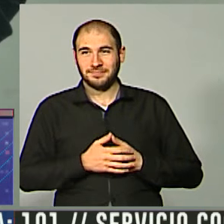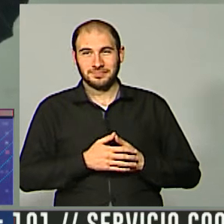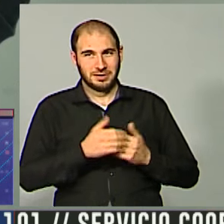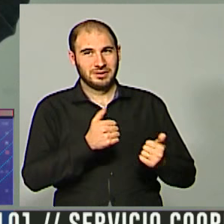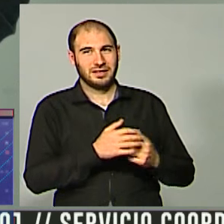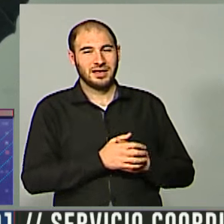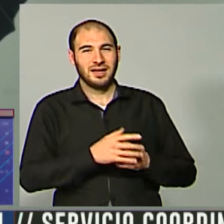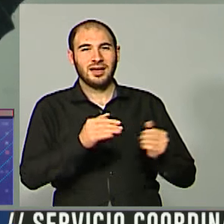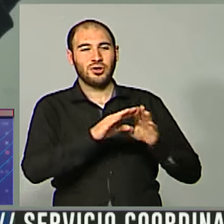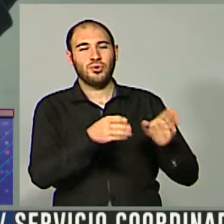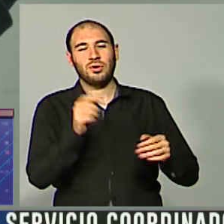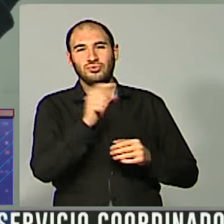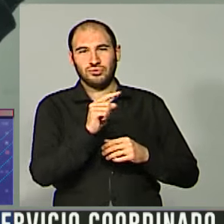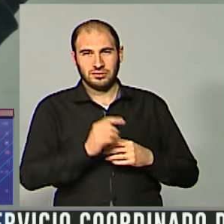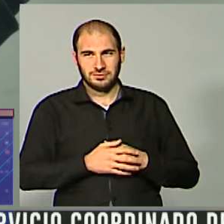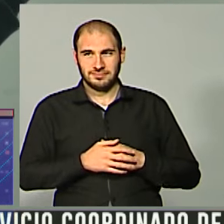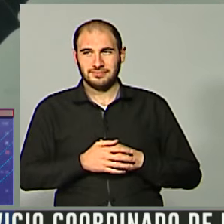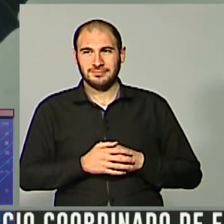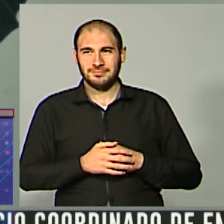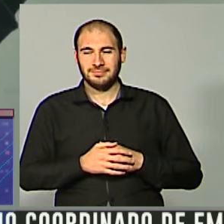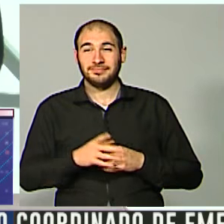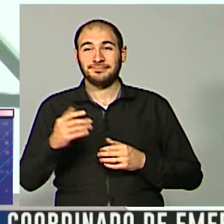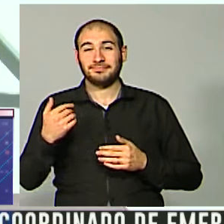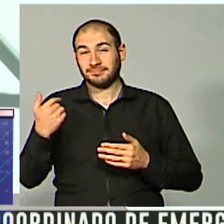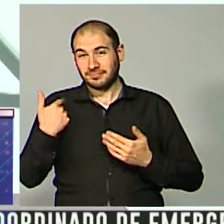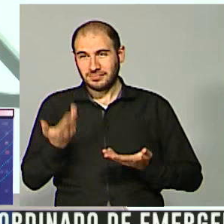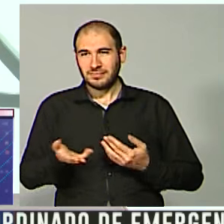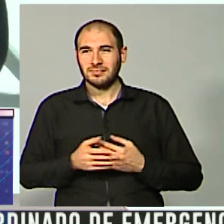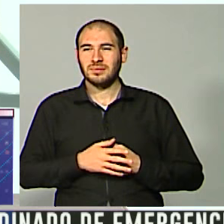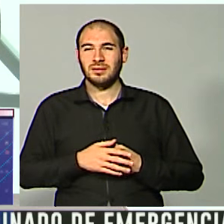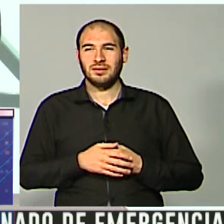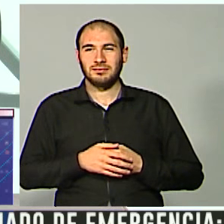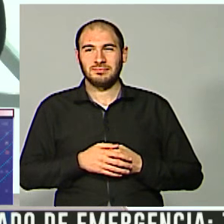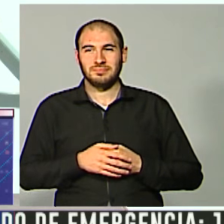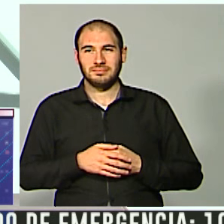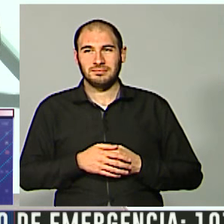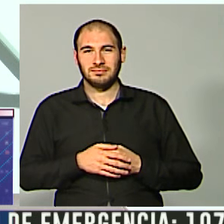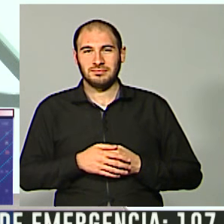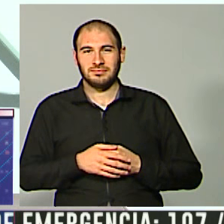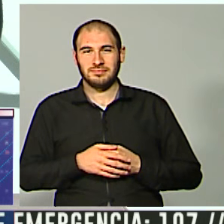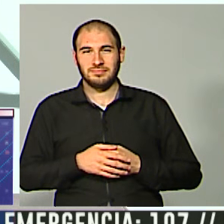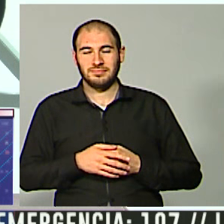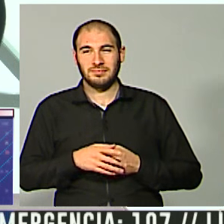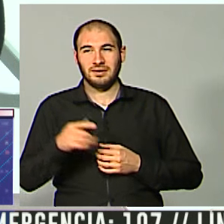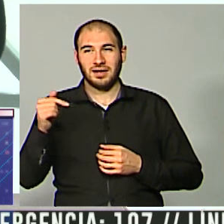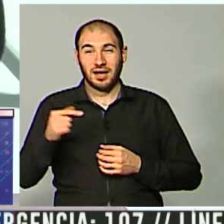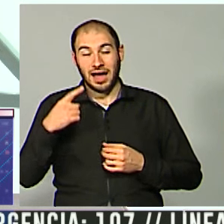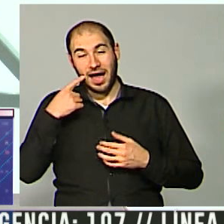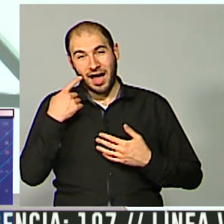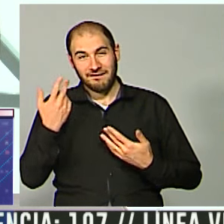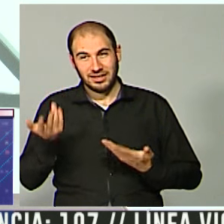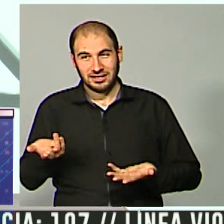bien. diván de Jorge Fernández Rojas. ¿Qué le parece? Bueno, aquí estamos, en nuestro espacio para parar, para ver,